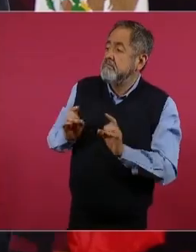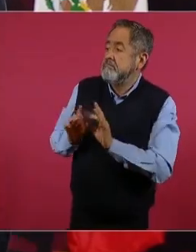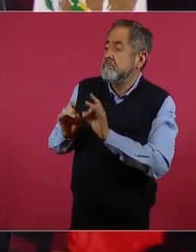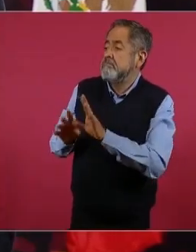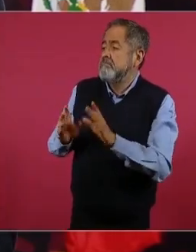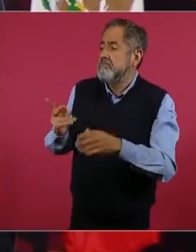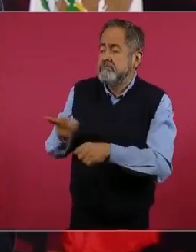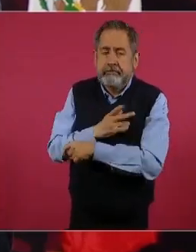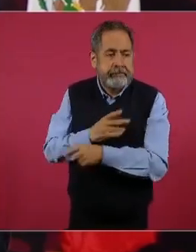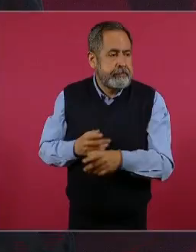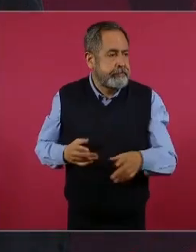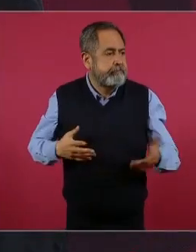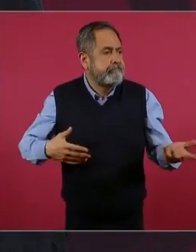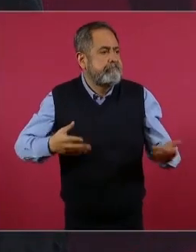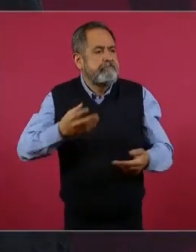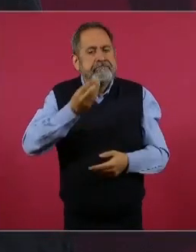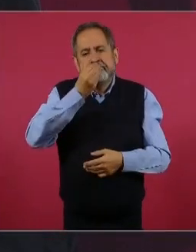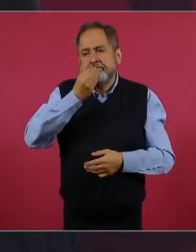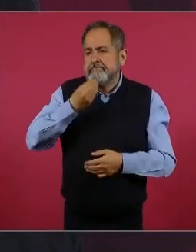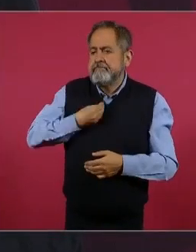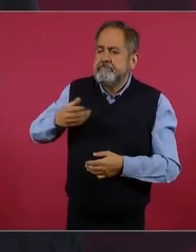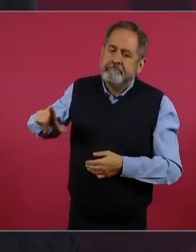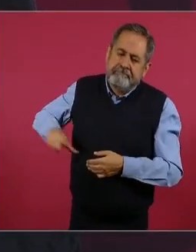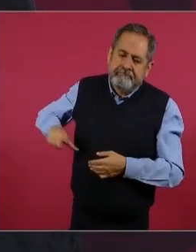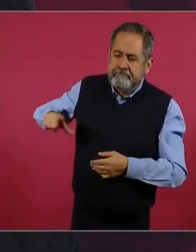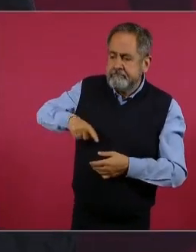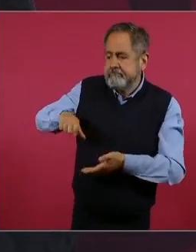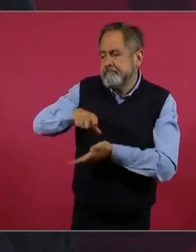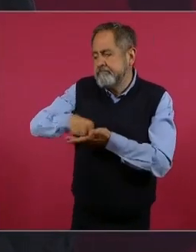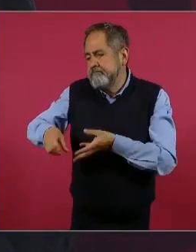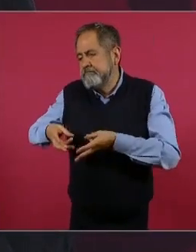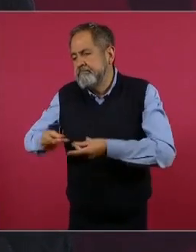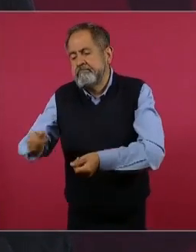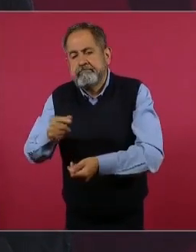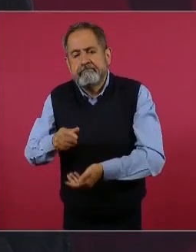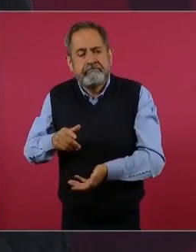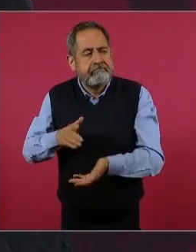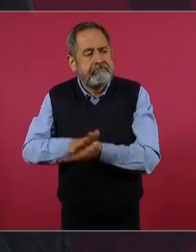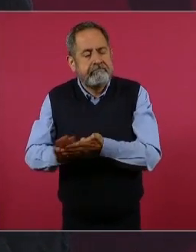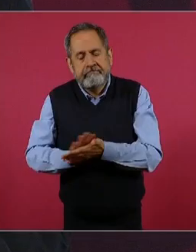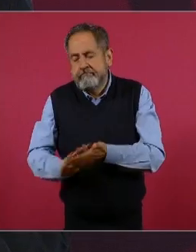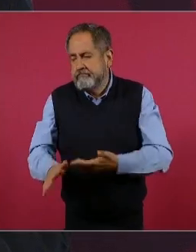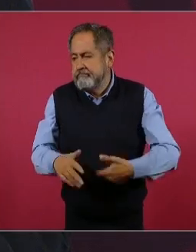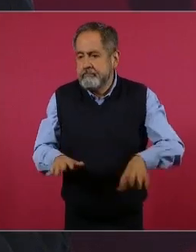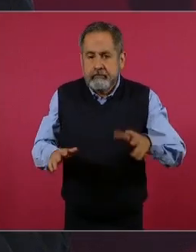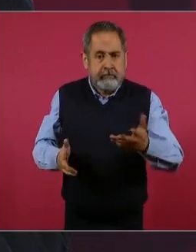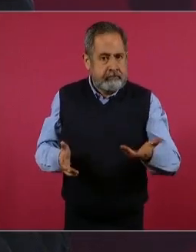lo tenía que absorber la hacienda pública.